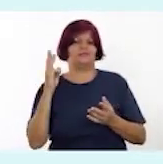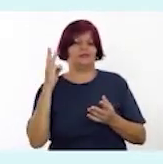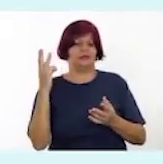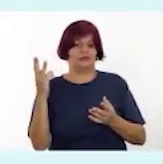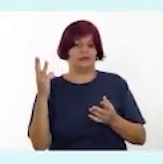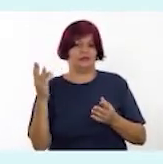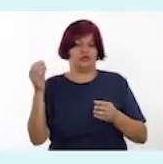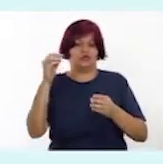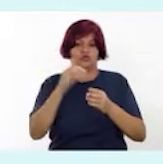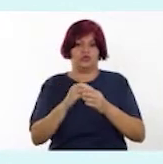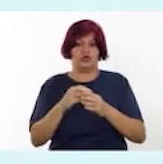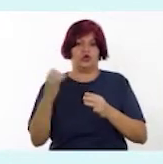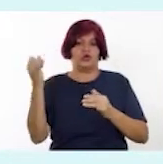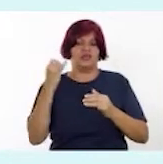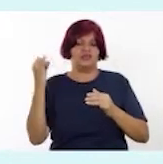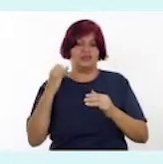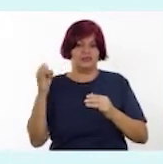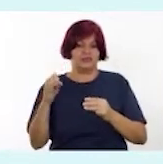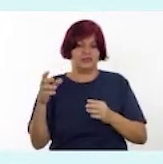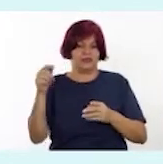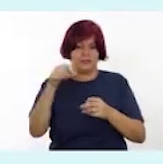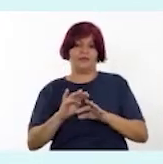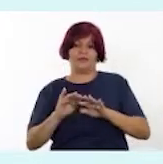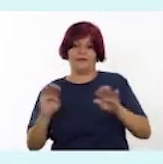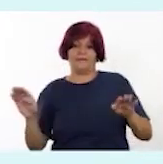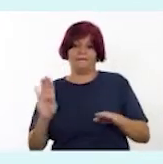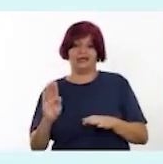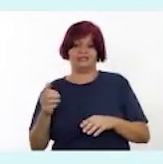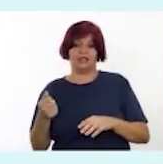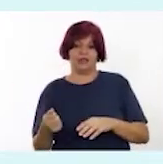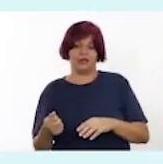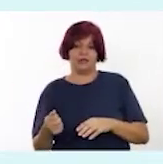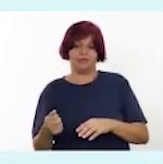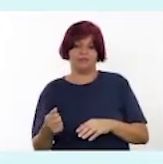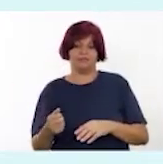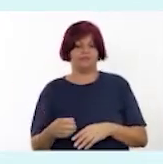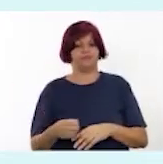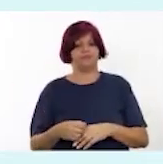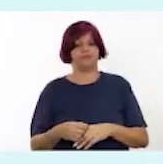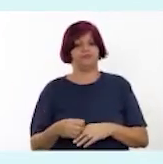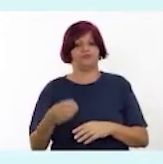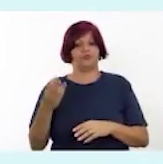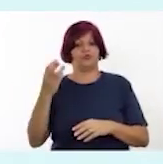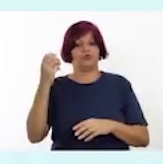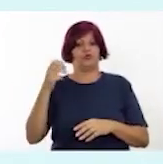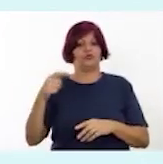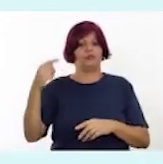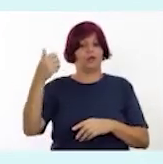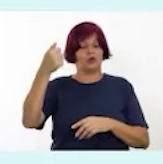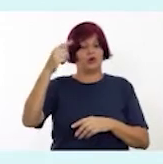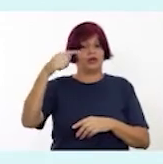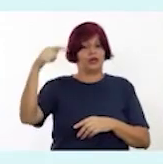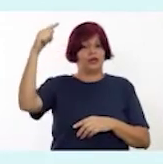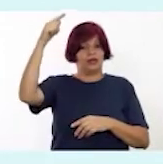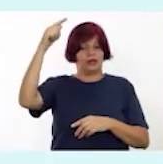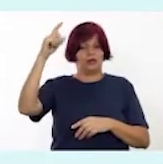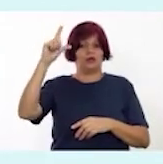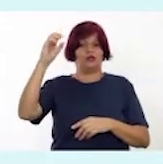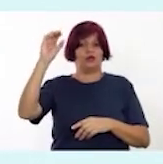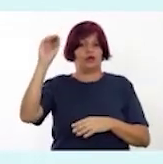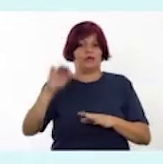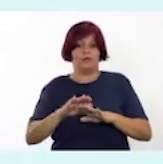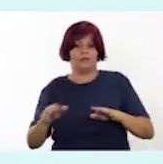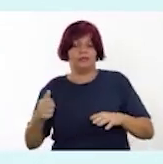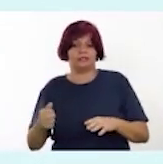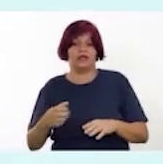una identidad fundamental a partir de ella, que es que un número a elevado al logaritmo, el logaritmo de b en base a